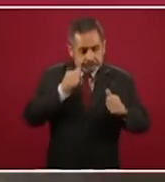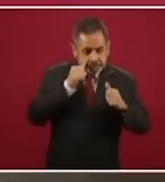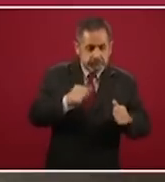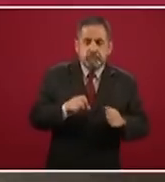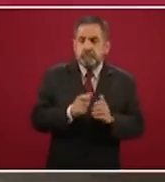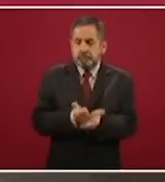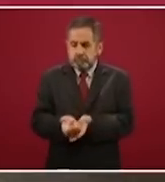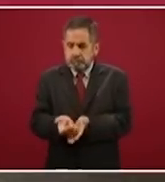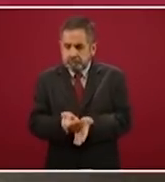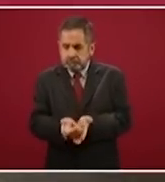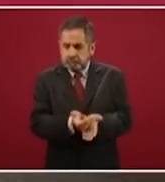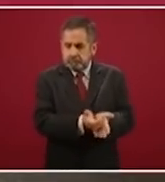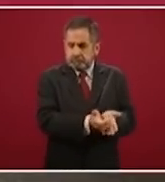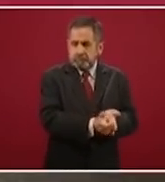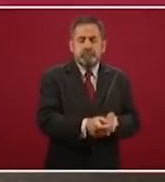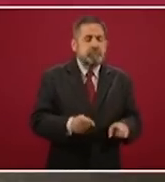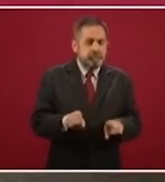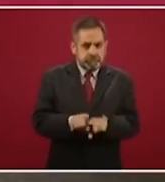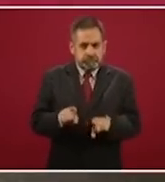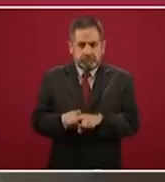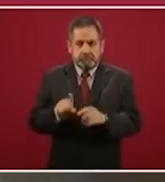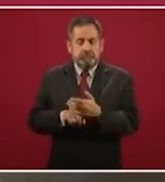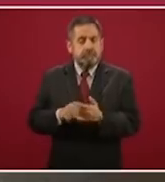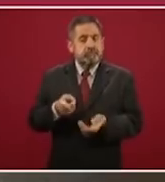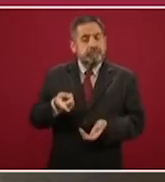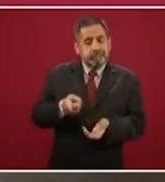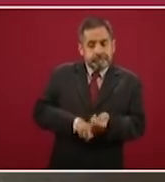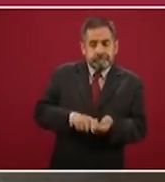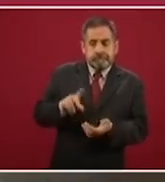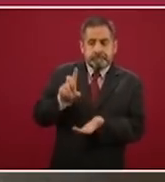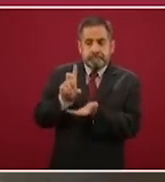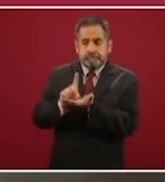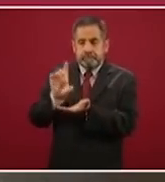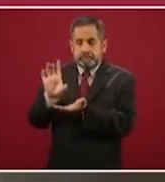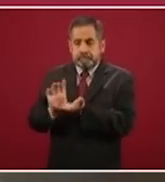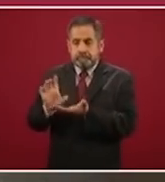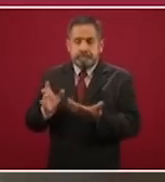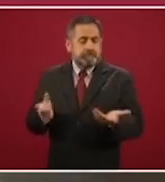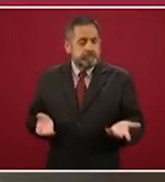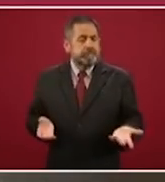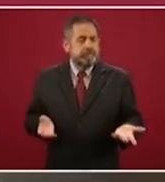pensión, que tienen discapacidad, en fin,